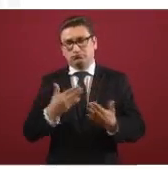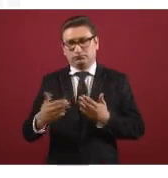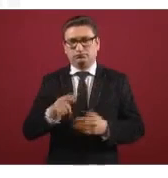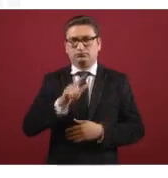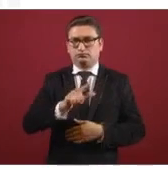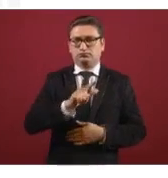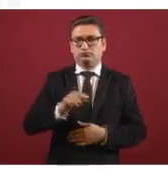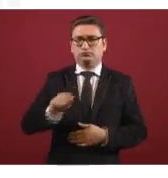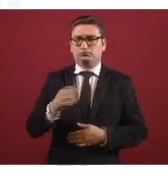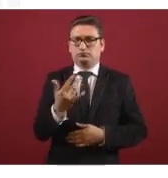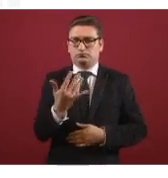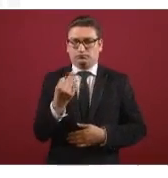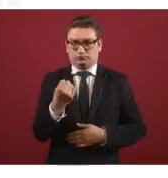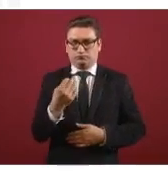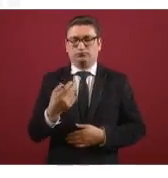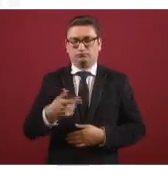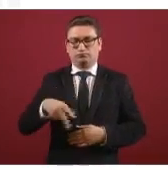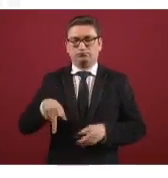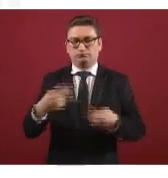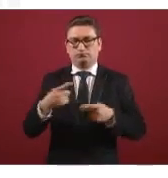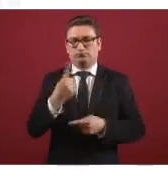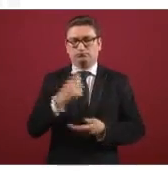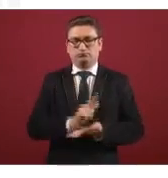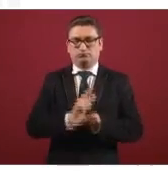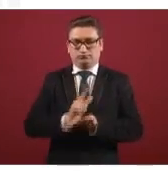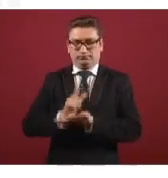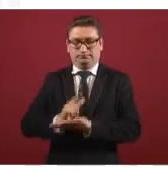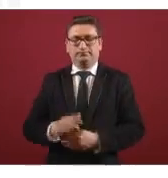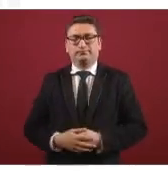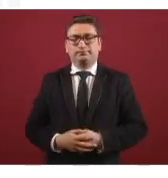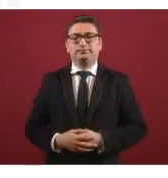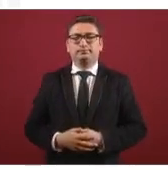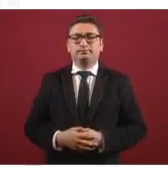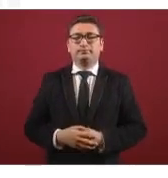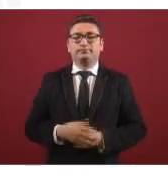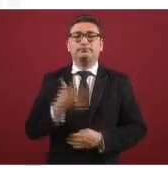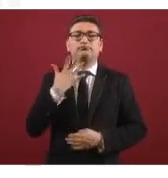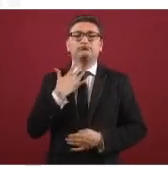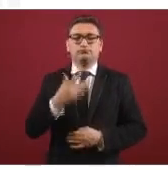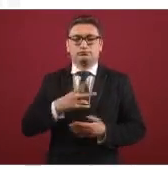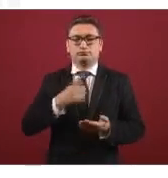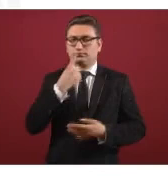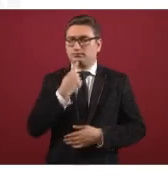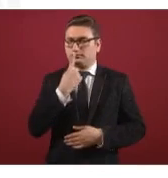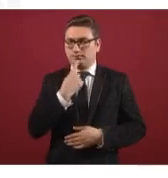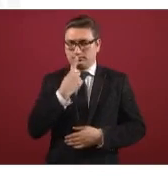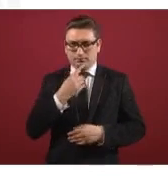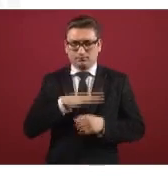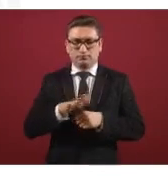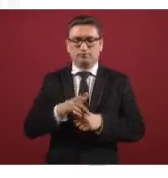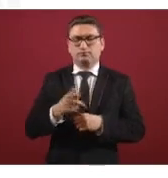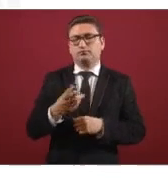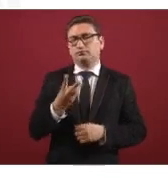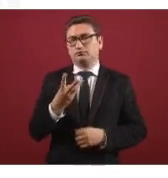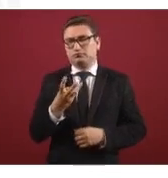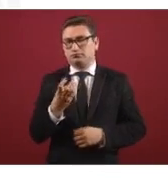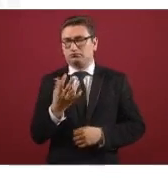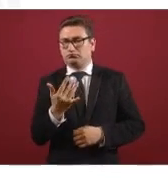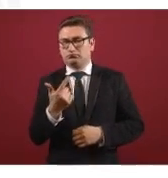pesos con 59 centavos por litro. En la gasolina premium, con un margen de 3 pesos